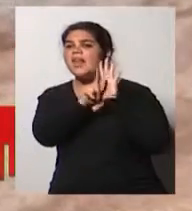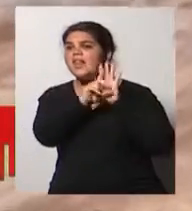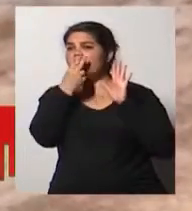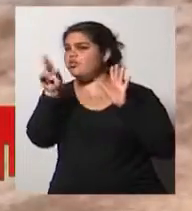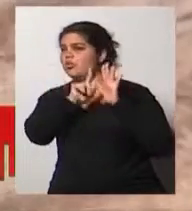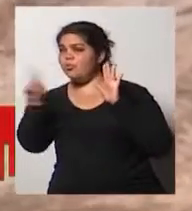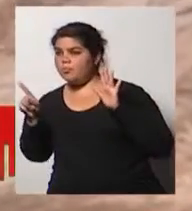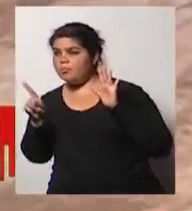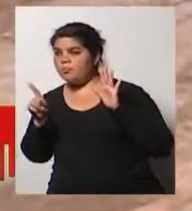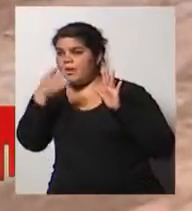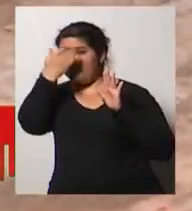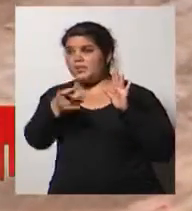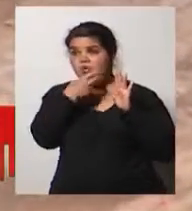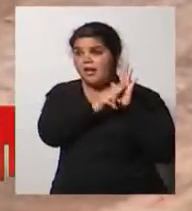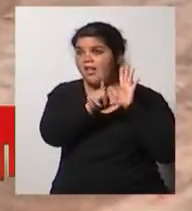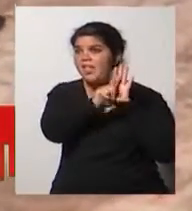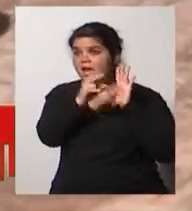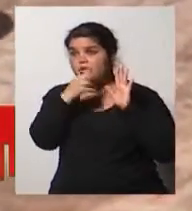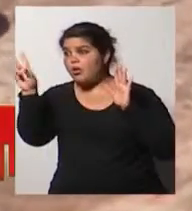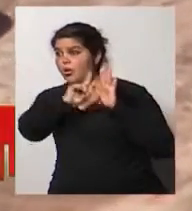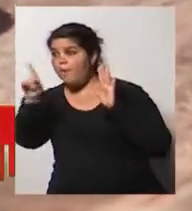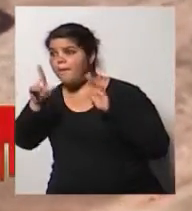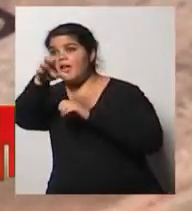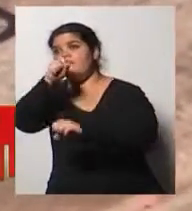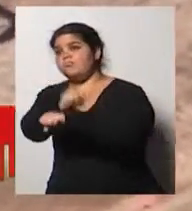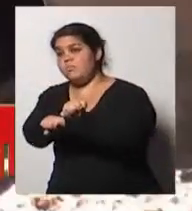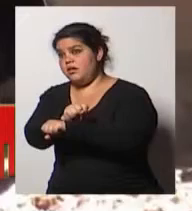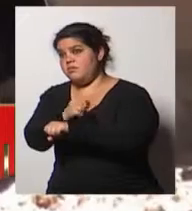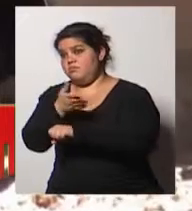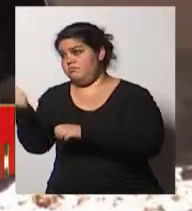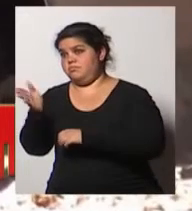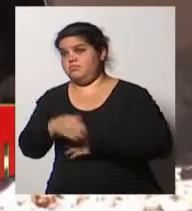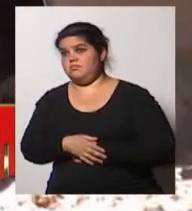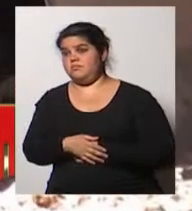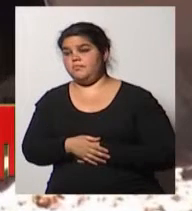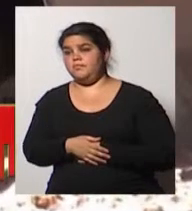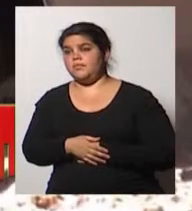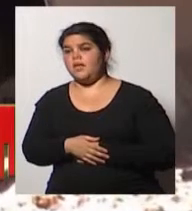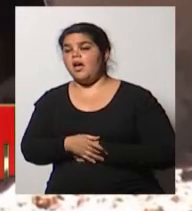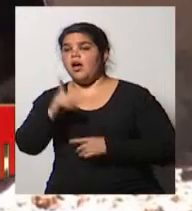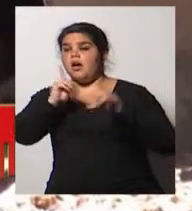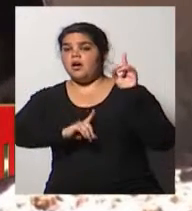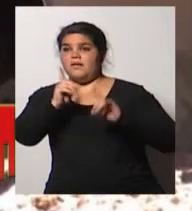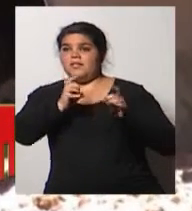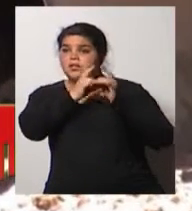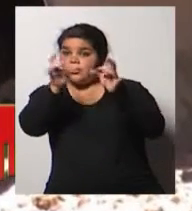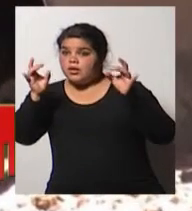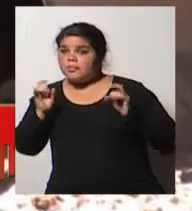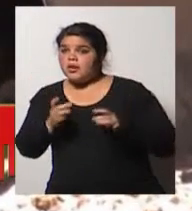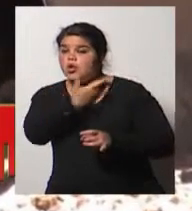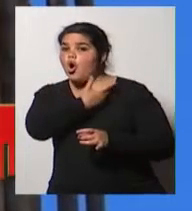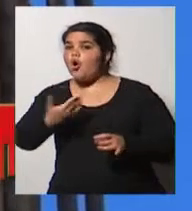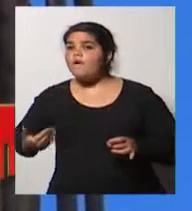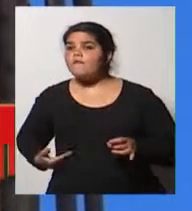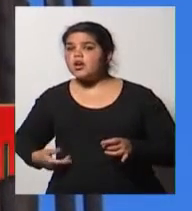comete un delito va preso. Entonces, si hay contaminación, los gobiernos tienen la obligación de